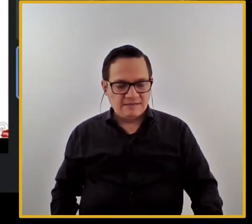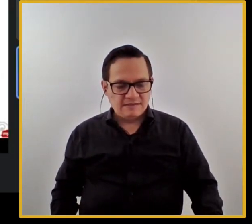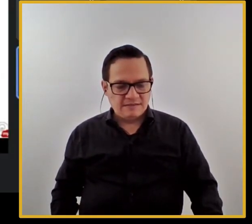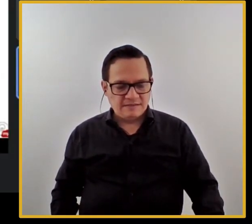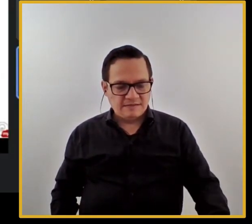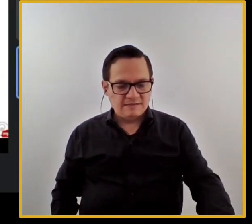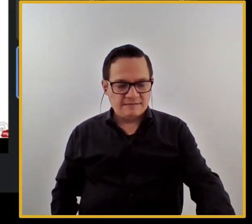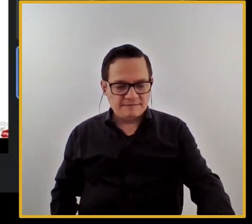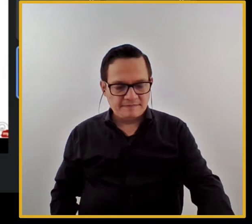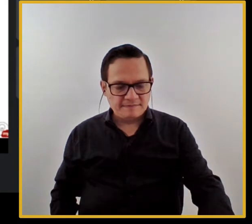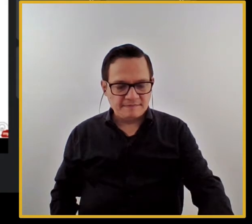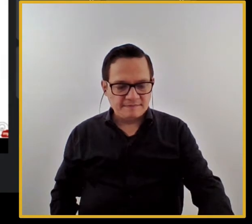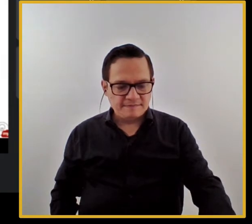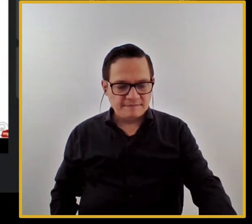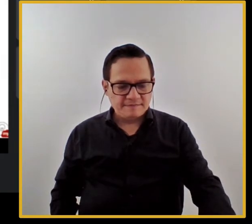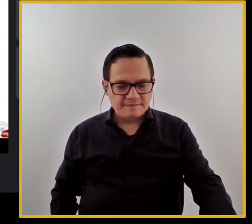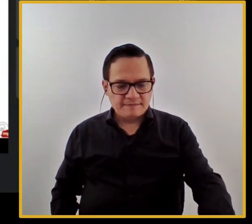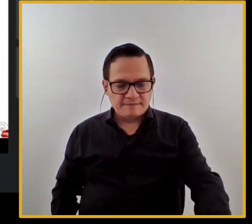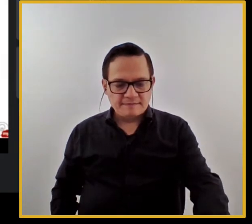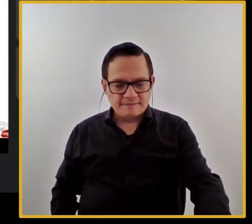Ok.